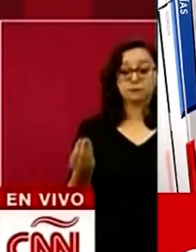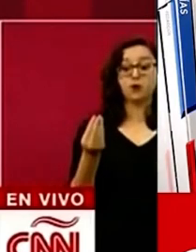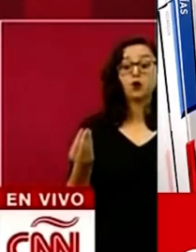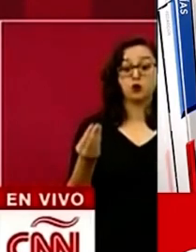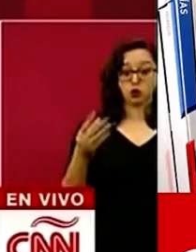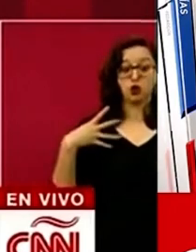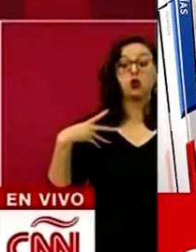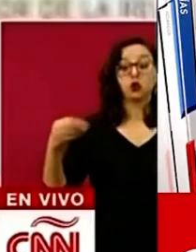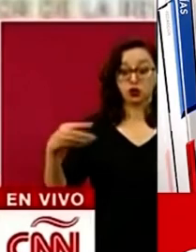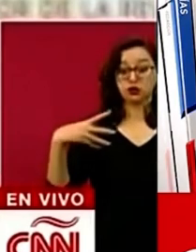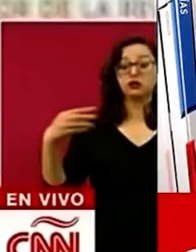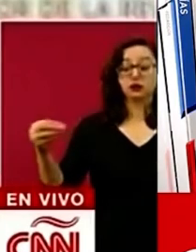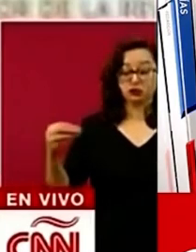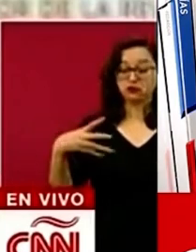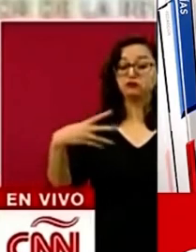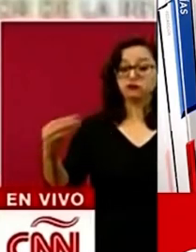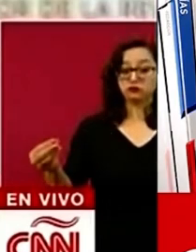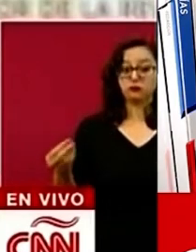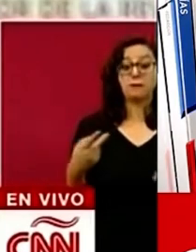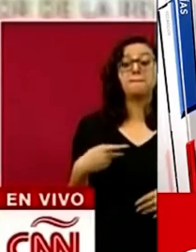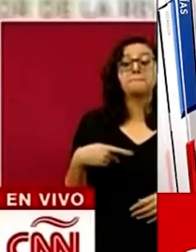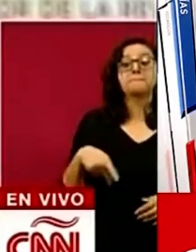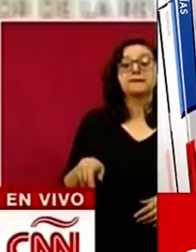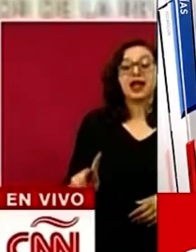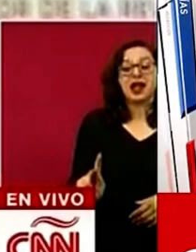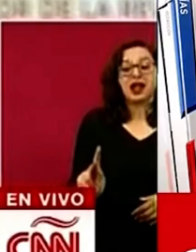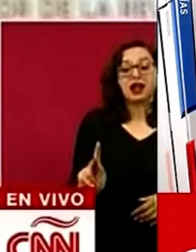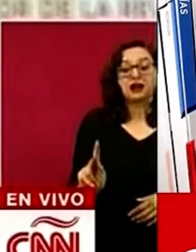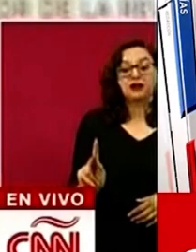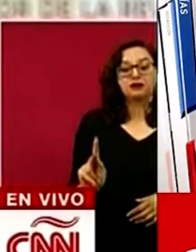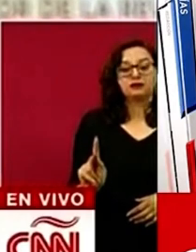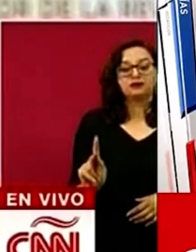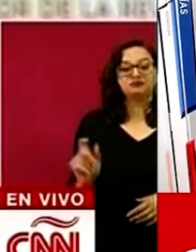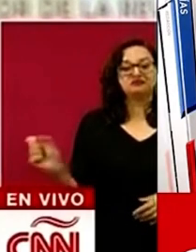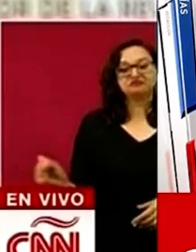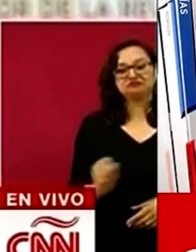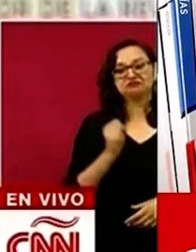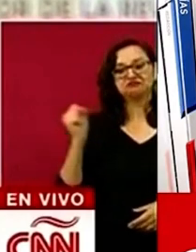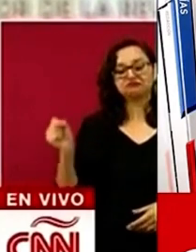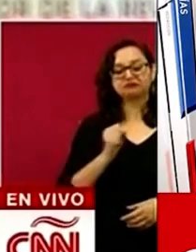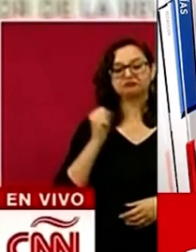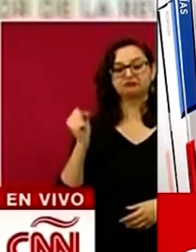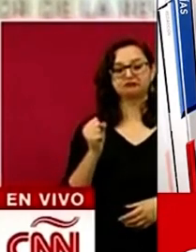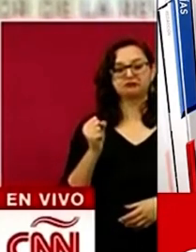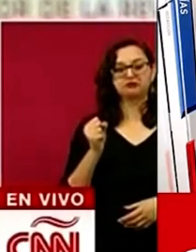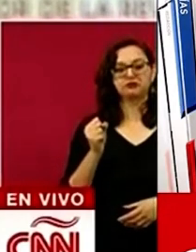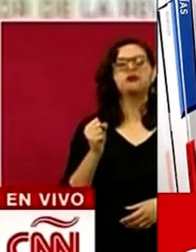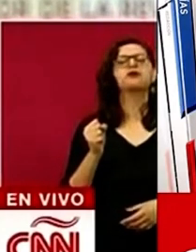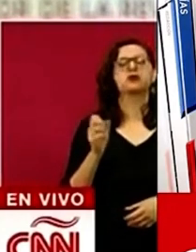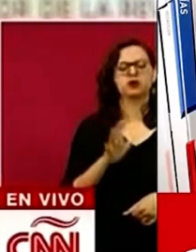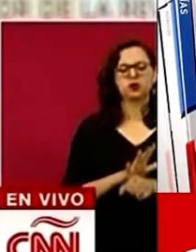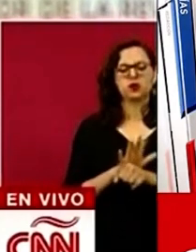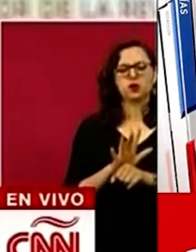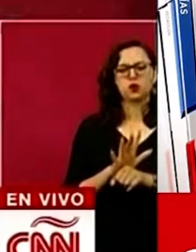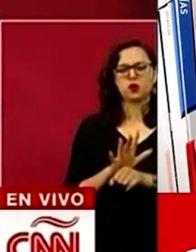pero afortunadamente no tiene el nivel de